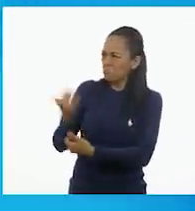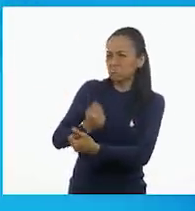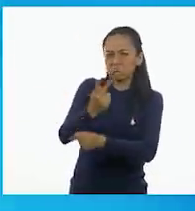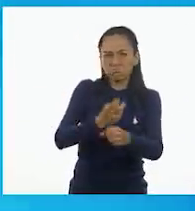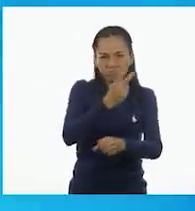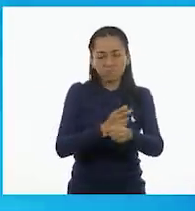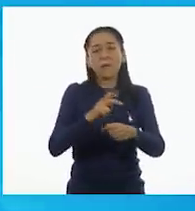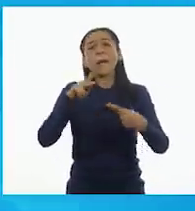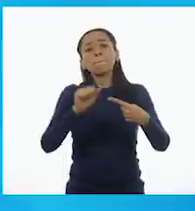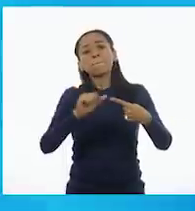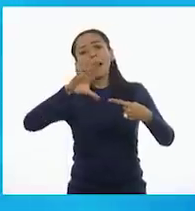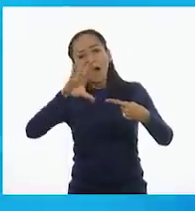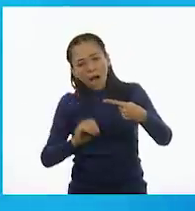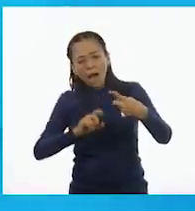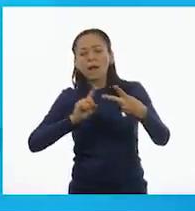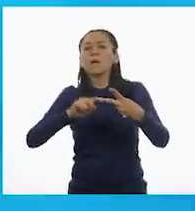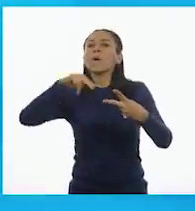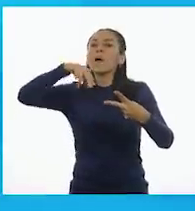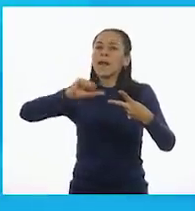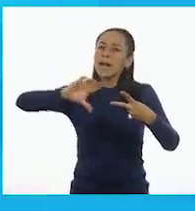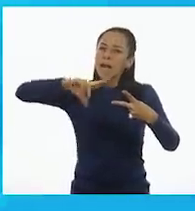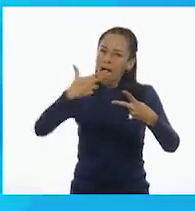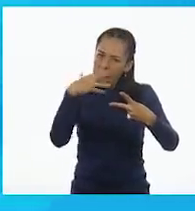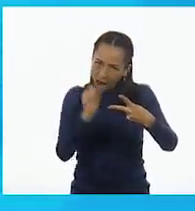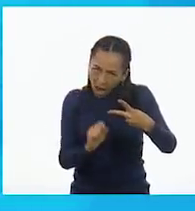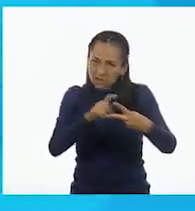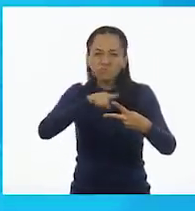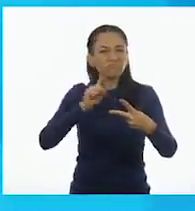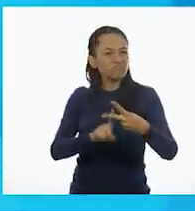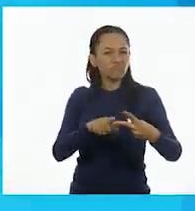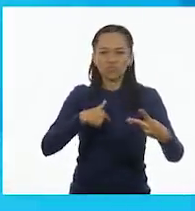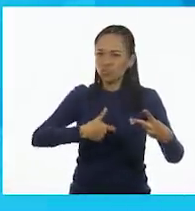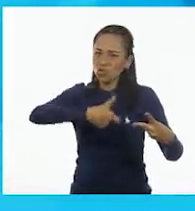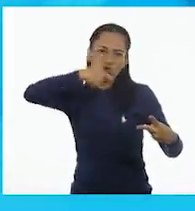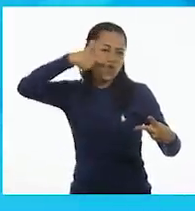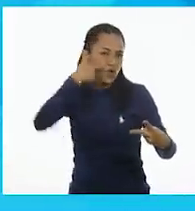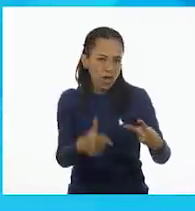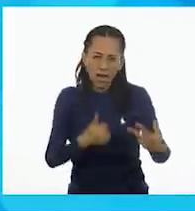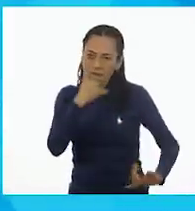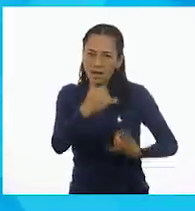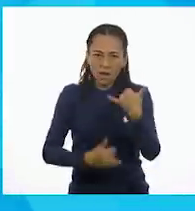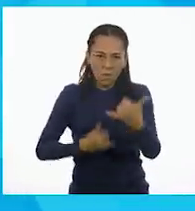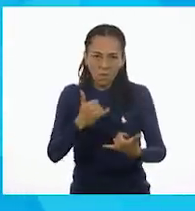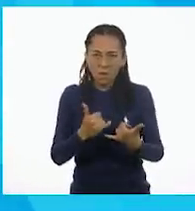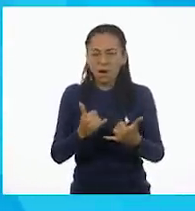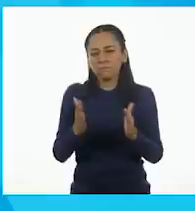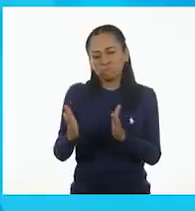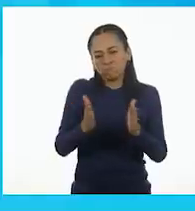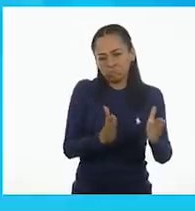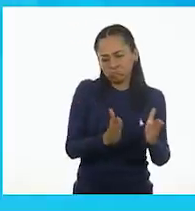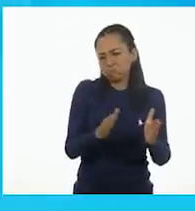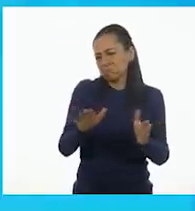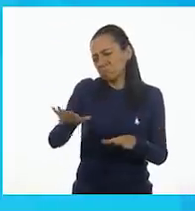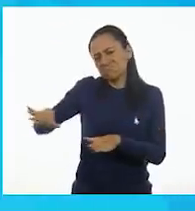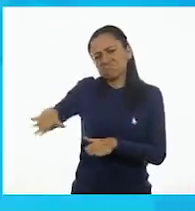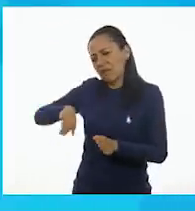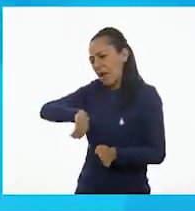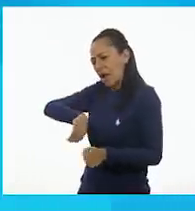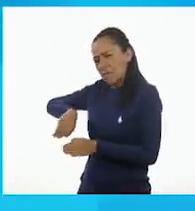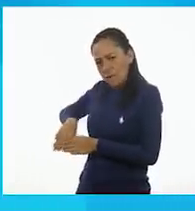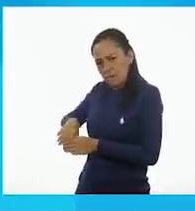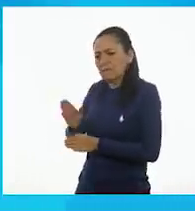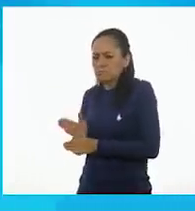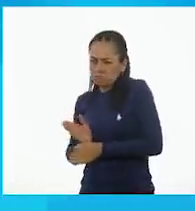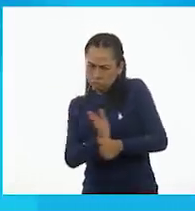quisieron jugar avión, entonces desocuparon una parte del patio para que los demás jugaran lo que querían.